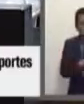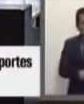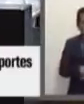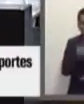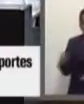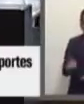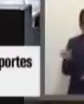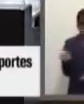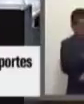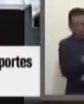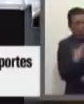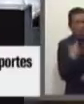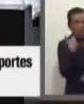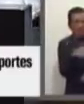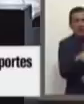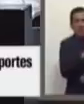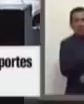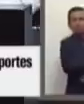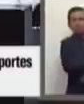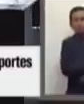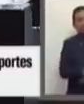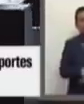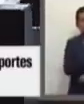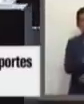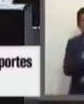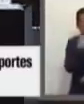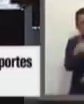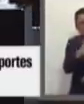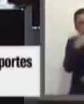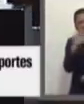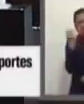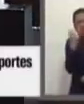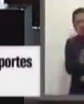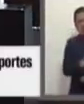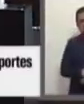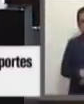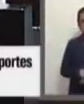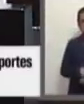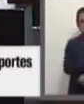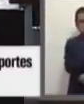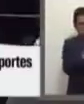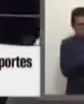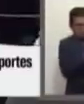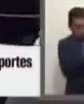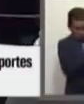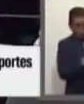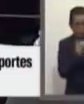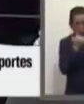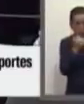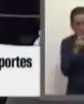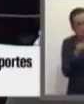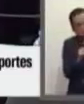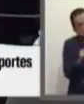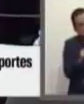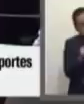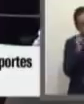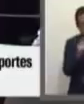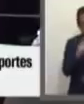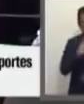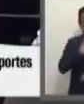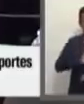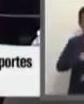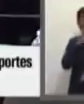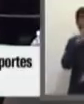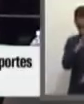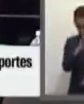de la corrupción. Y no, secretario, no se equivoque, ser imparcial